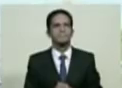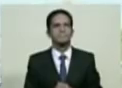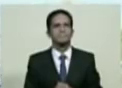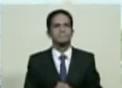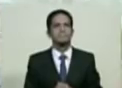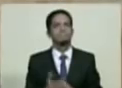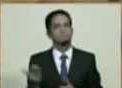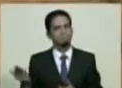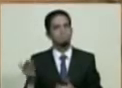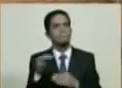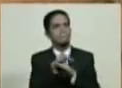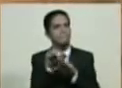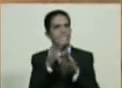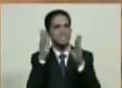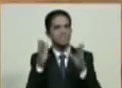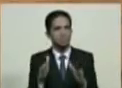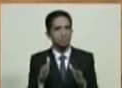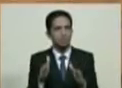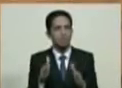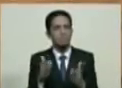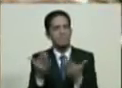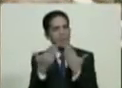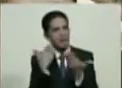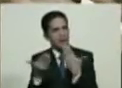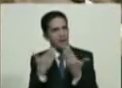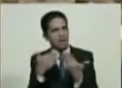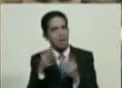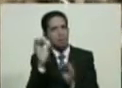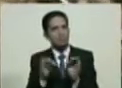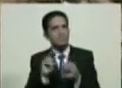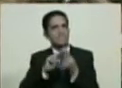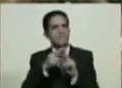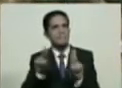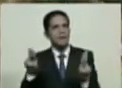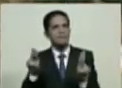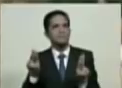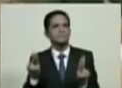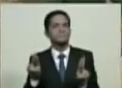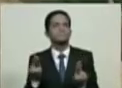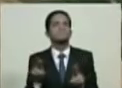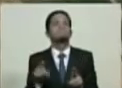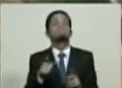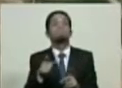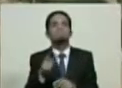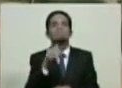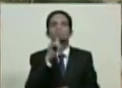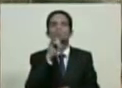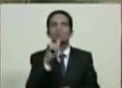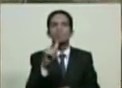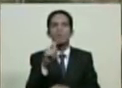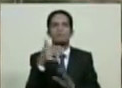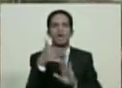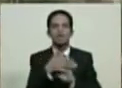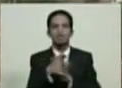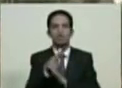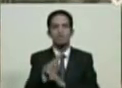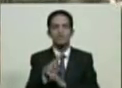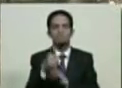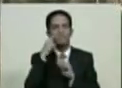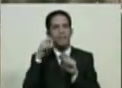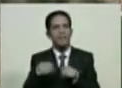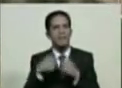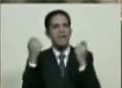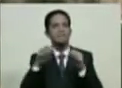Ministro del Poder Popular para Relaciones Interiores, Justicia y Paz, Néstor Reverol, quien informaba que por el sabotaje al